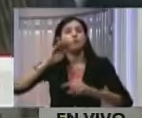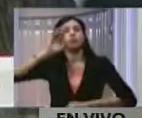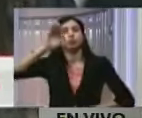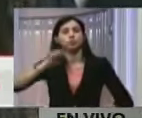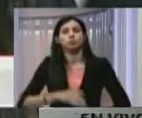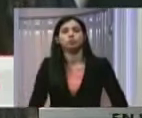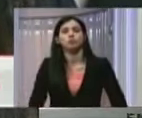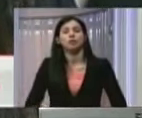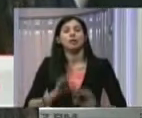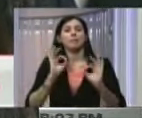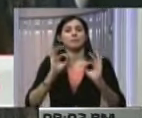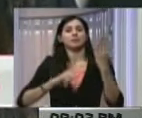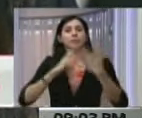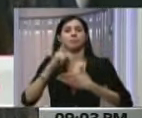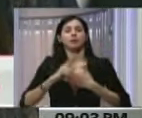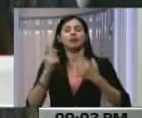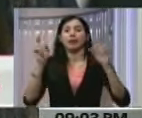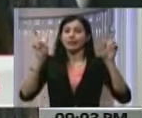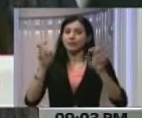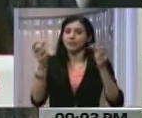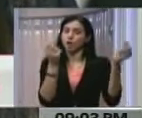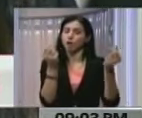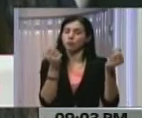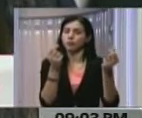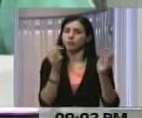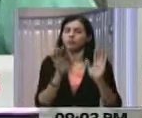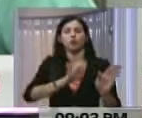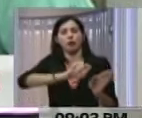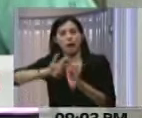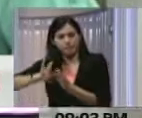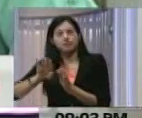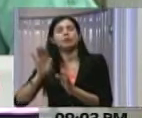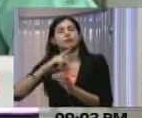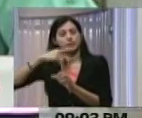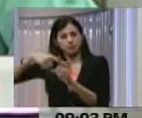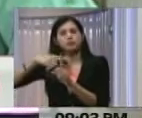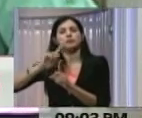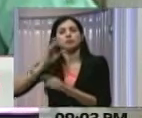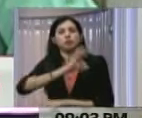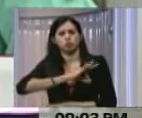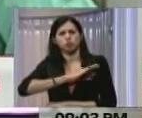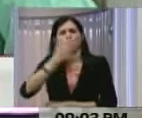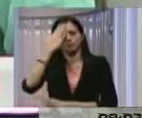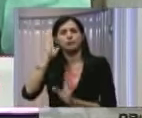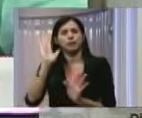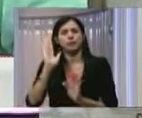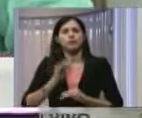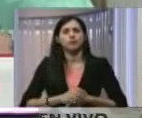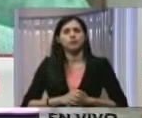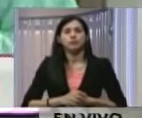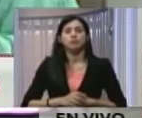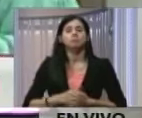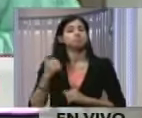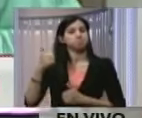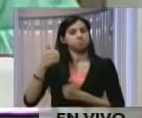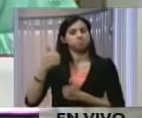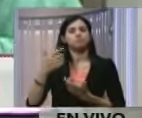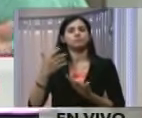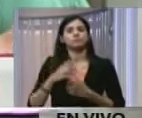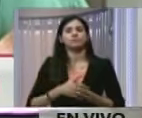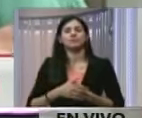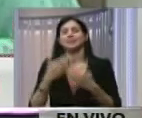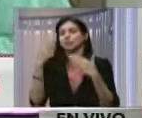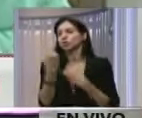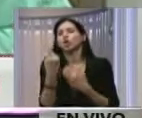los planes específicos en el campo económico, más allá de los planes sociales, que saben ustedes son muy exitosos. Así que queríamos dar